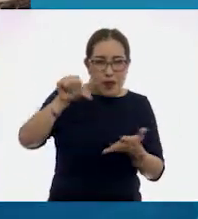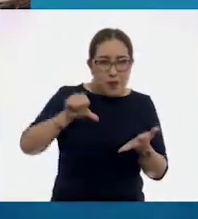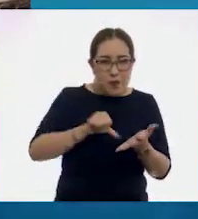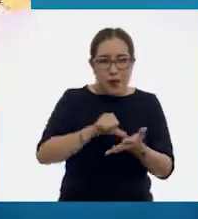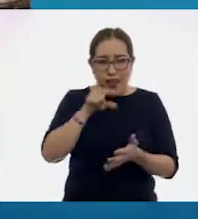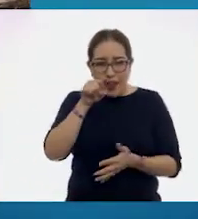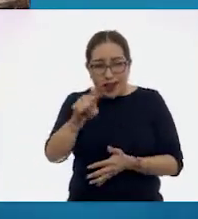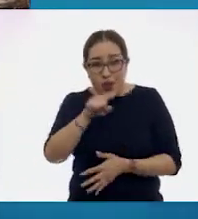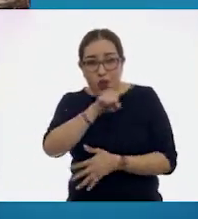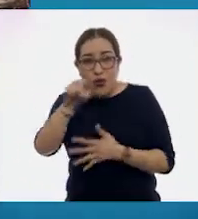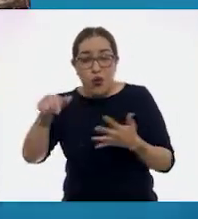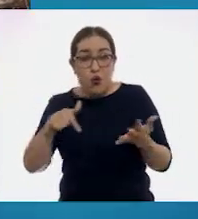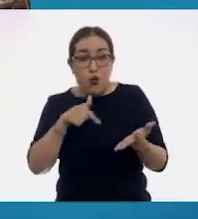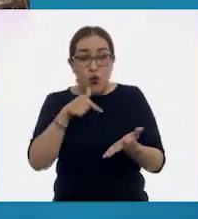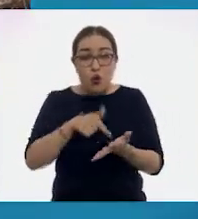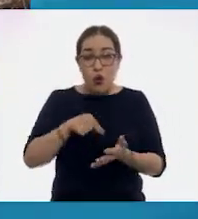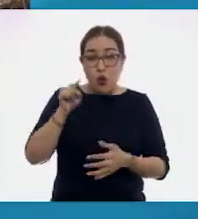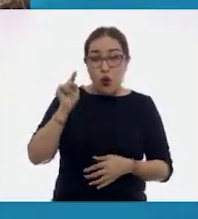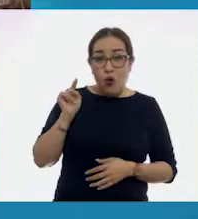matorral.